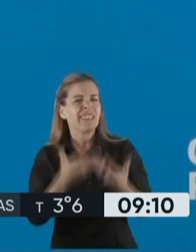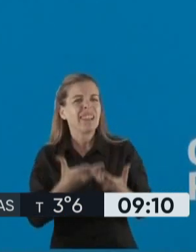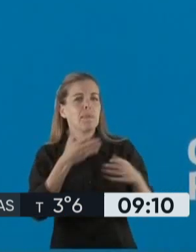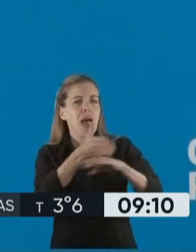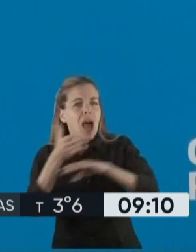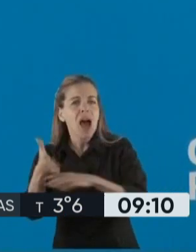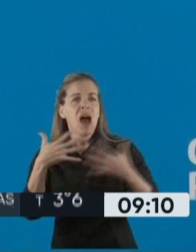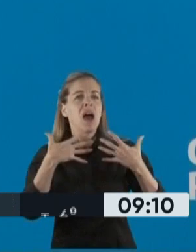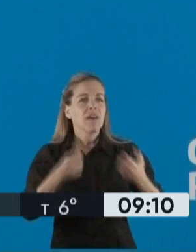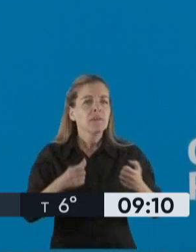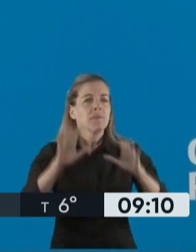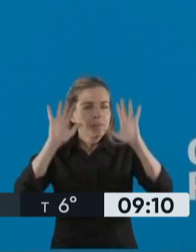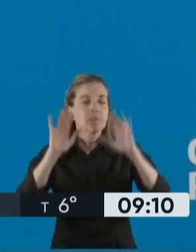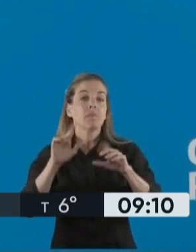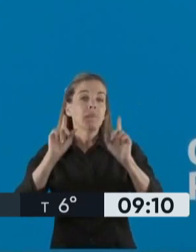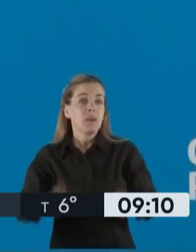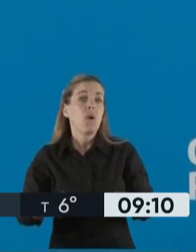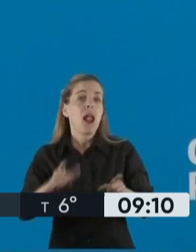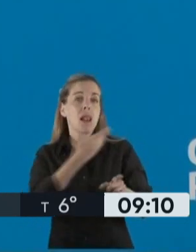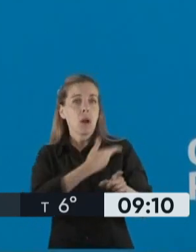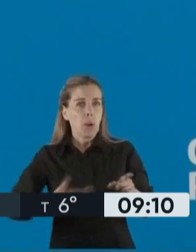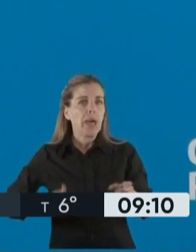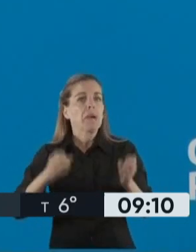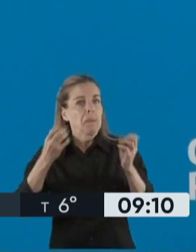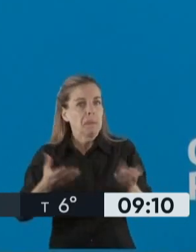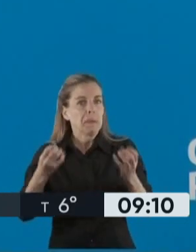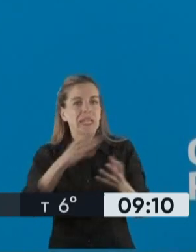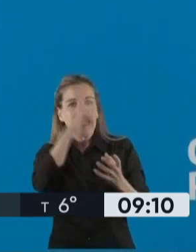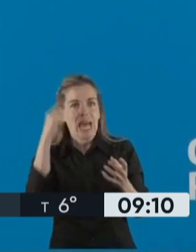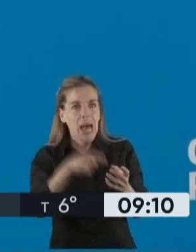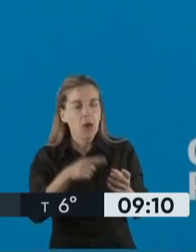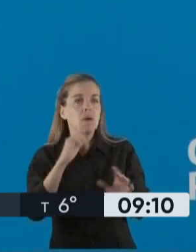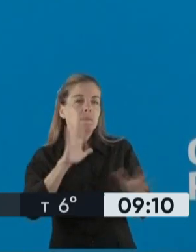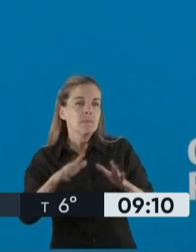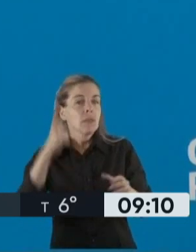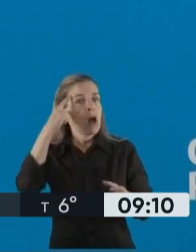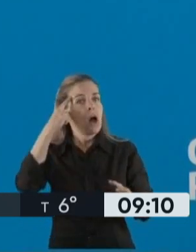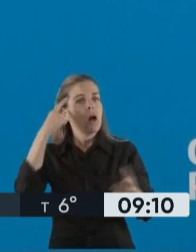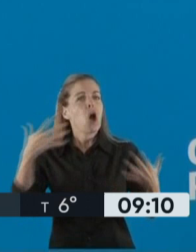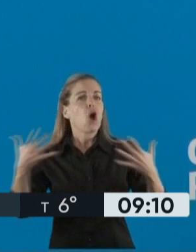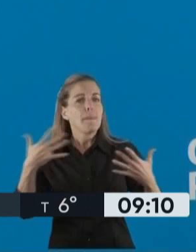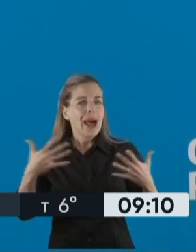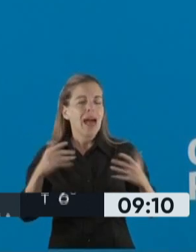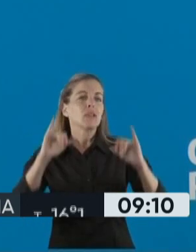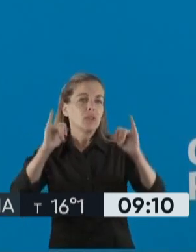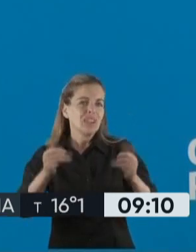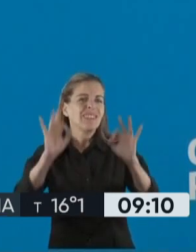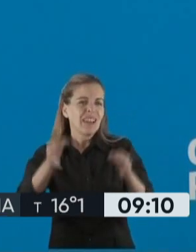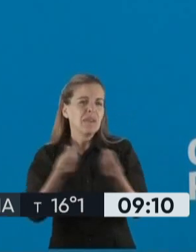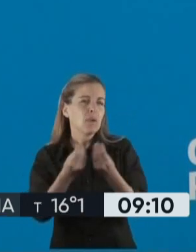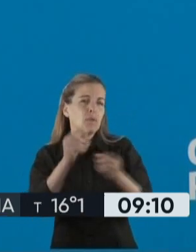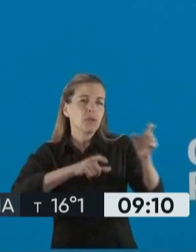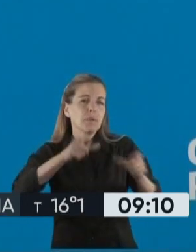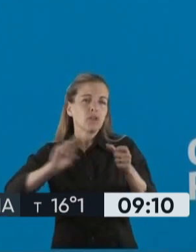logramos llevar adelante una gestión de la pandemia que nos permite pensar hoy que pese a la tragedia, pese a la cantidad de muertos, pese a todo lo que